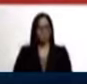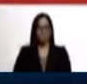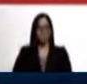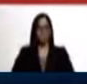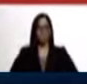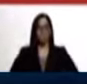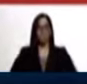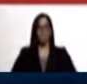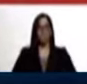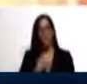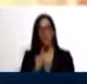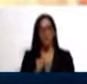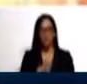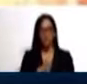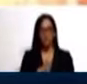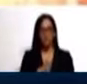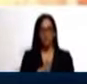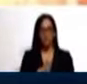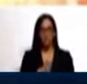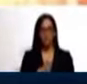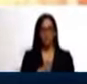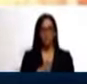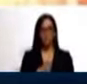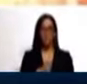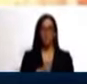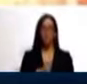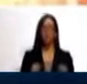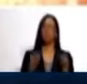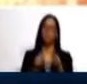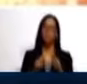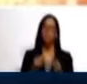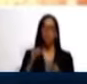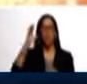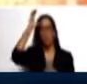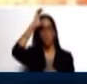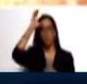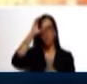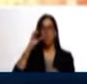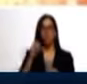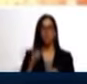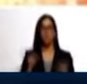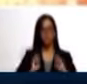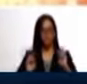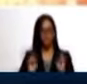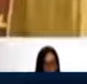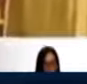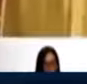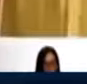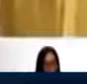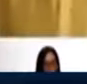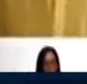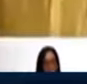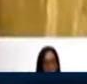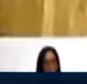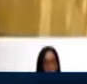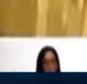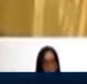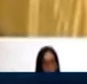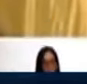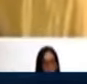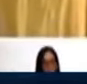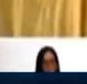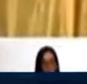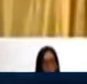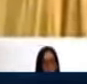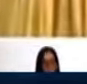Uruguay cada caso África del sur hay un acuerdo hay una forma